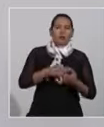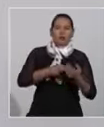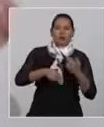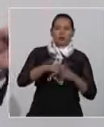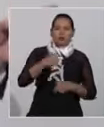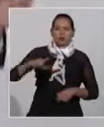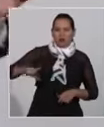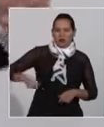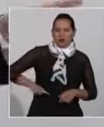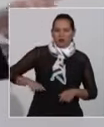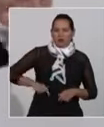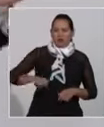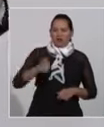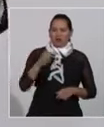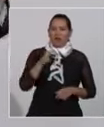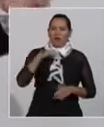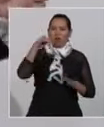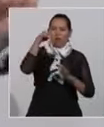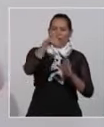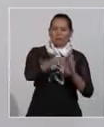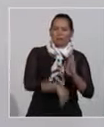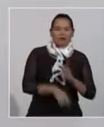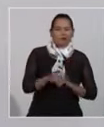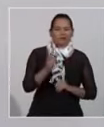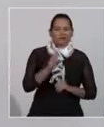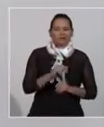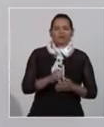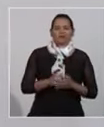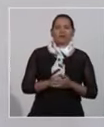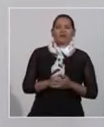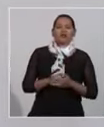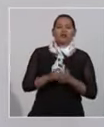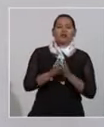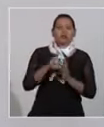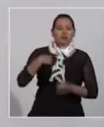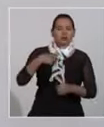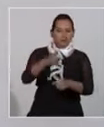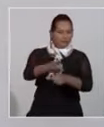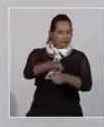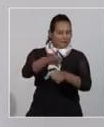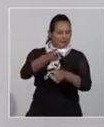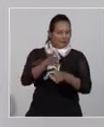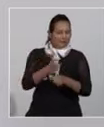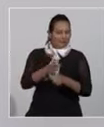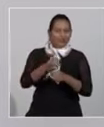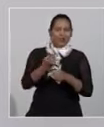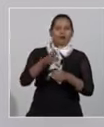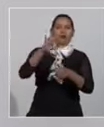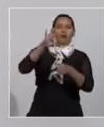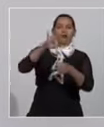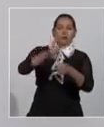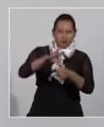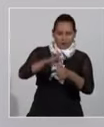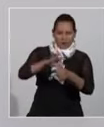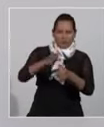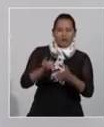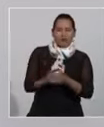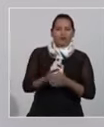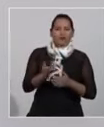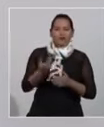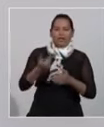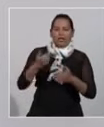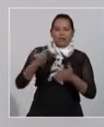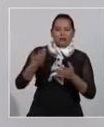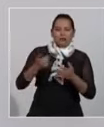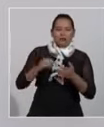ni la ruta de la mentira y la inexperiencia. Los invito a votar por un cambio de rumbo, un cambio que mejore las condiciones de